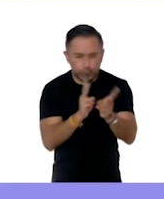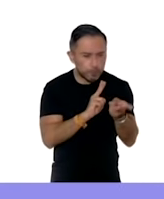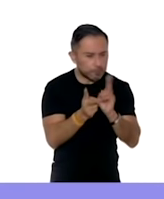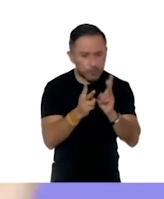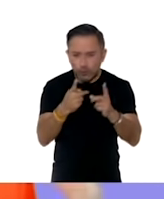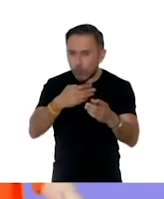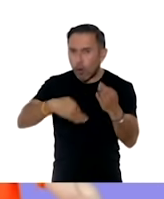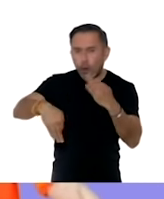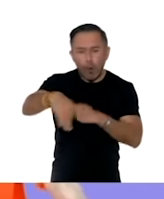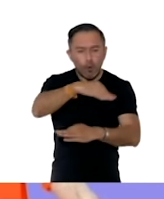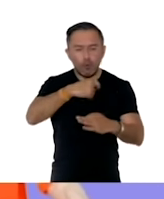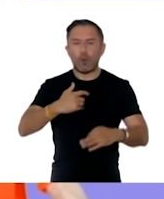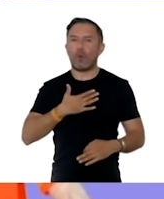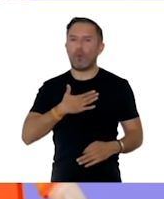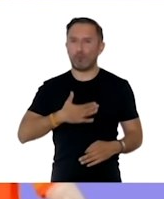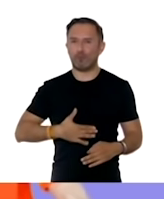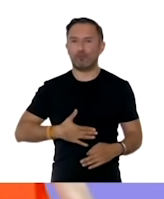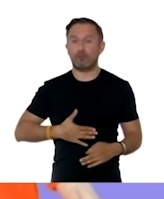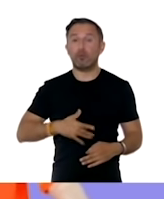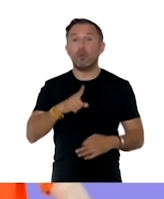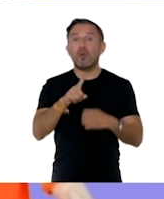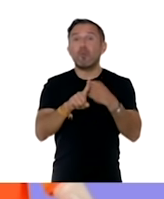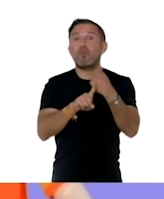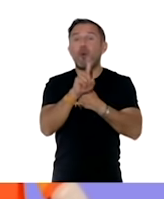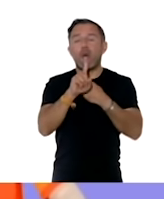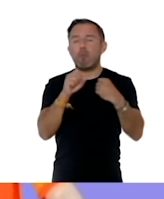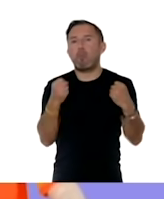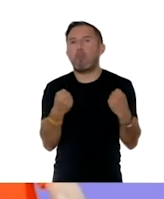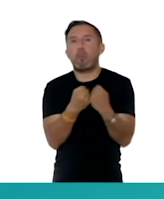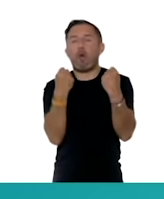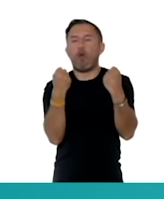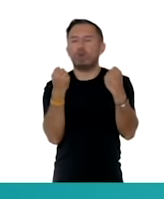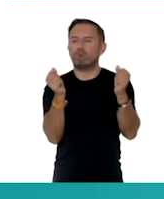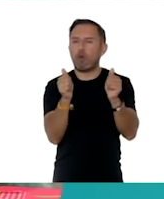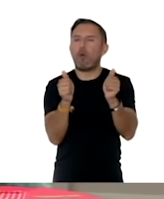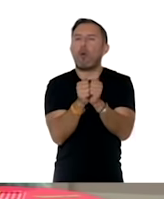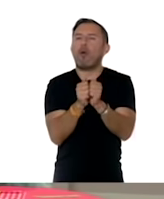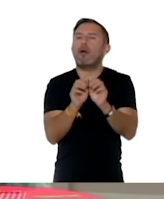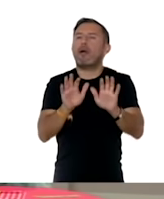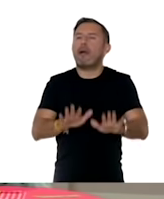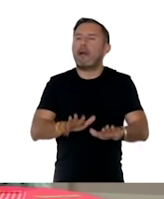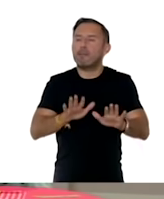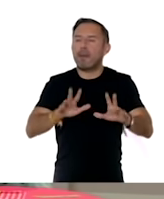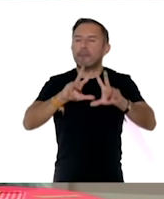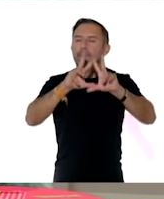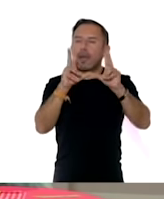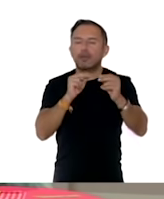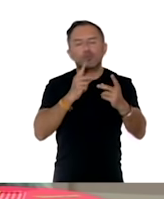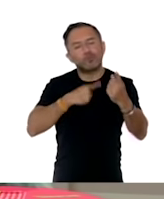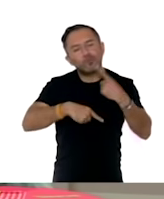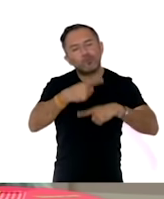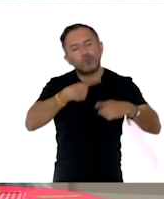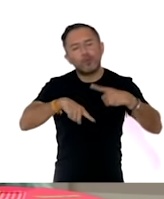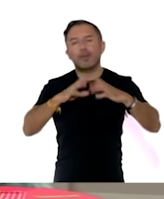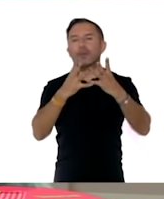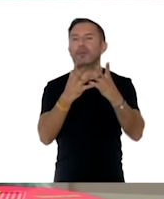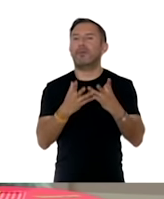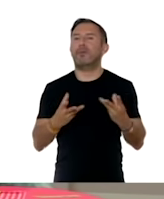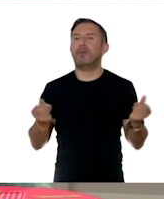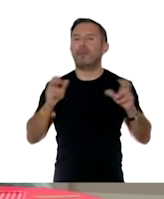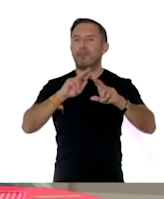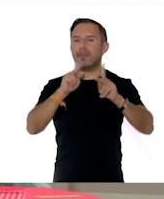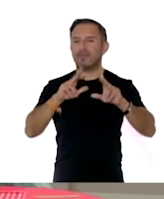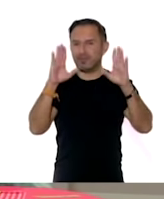todos. Resuelve tus conflictos de forma pacífica. En este segundo video, ¿qué nuevas